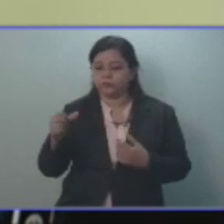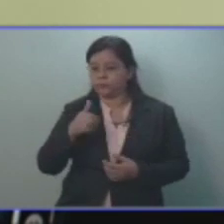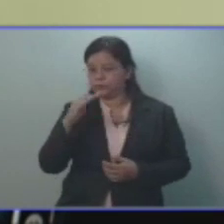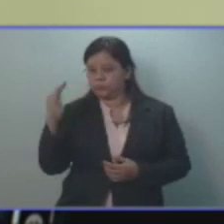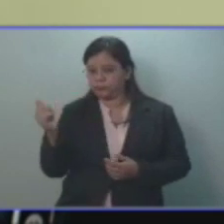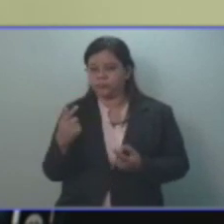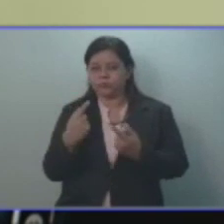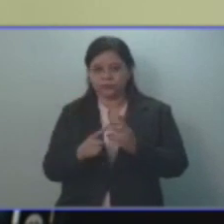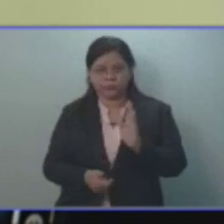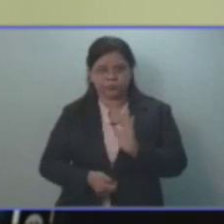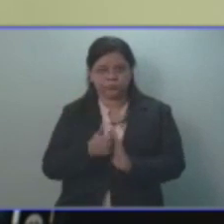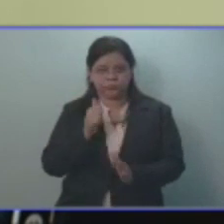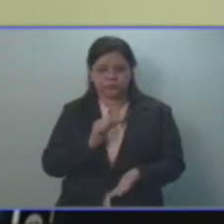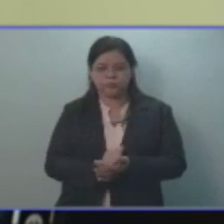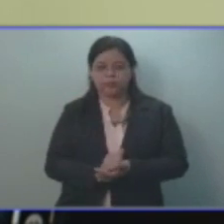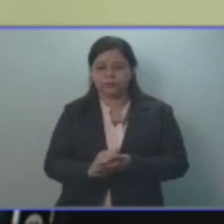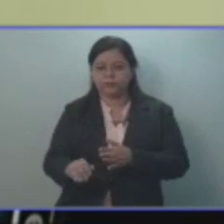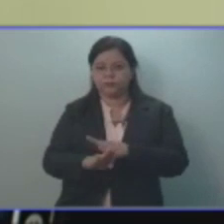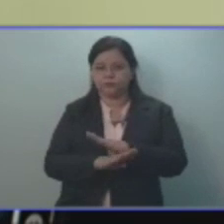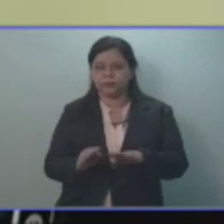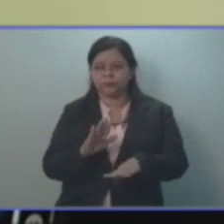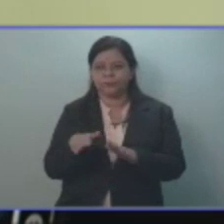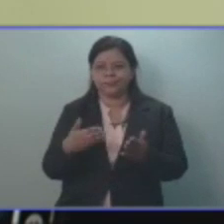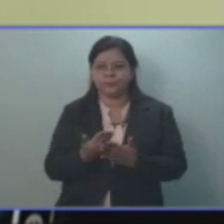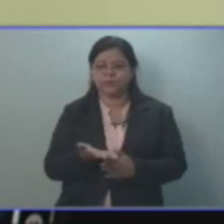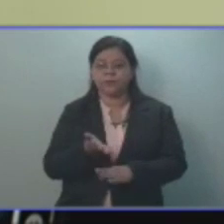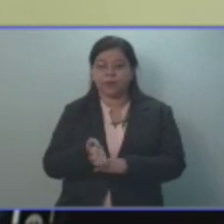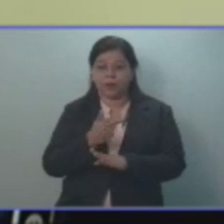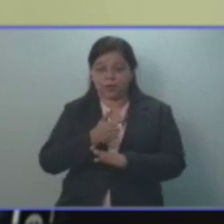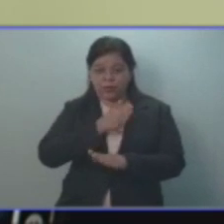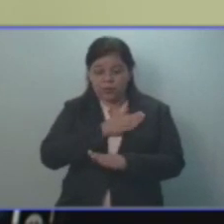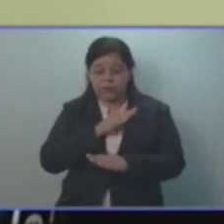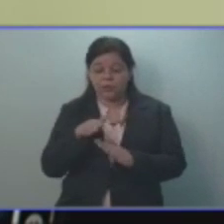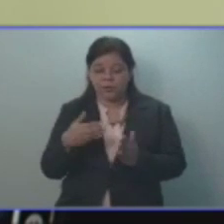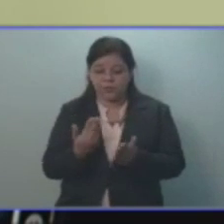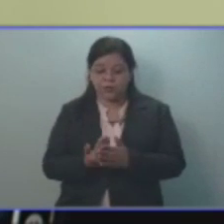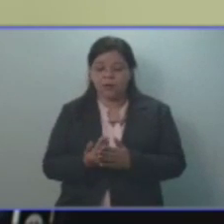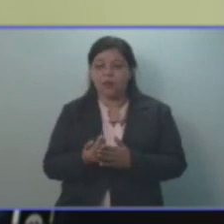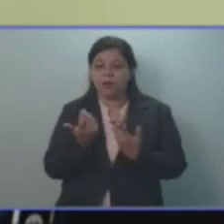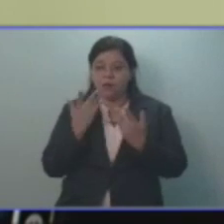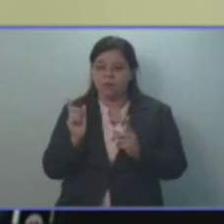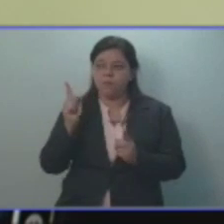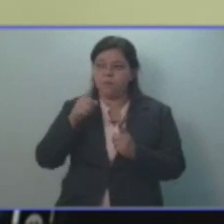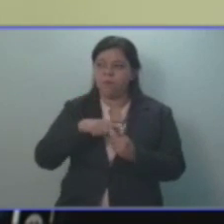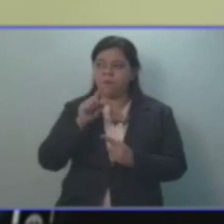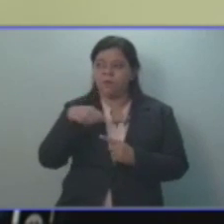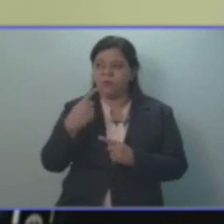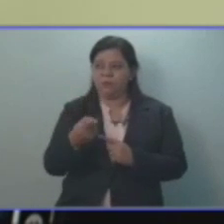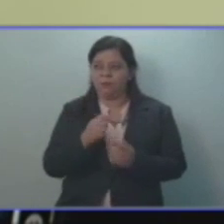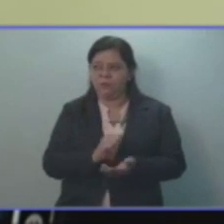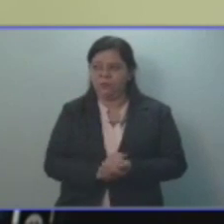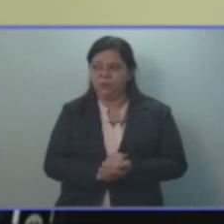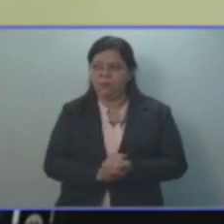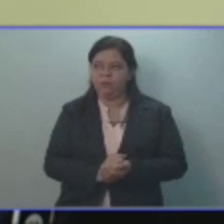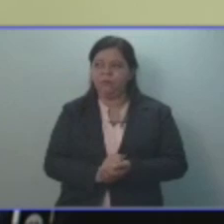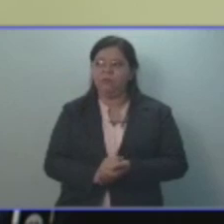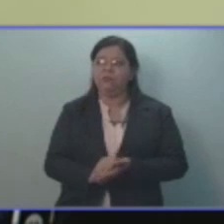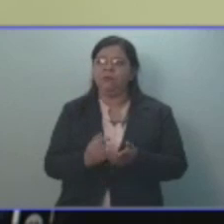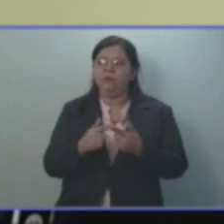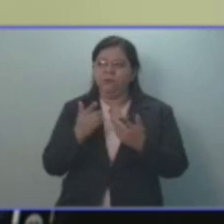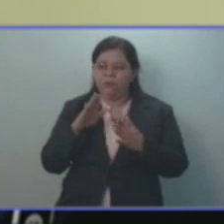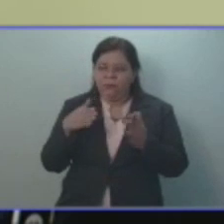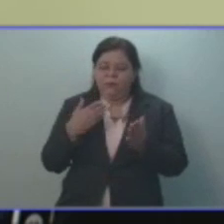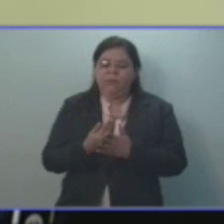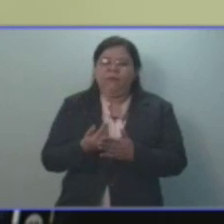PERE. De acuerdo a lo anterior, los que residan fuera del país tendrán hasta el próximo 26 de septiembre para solicitar